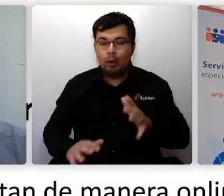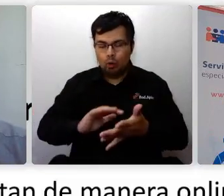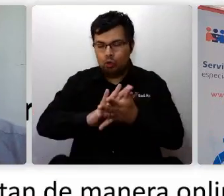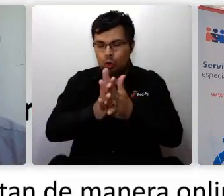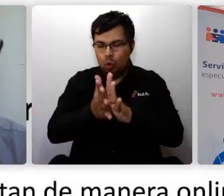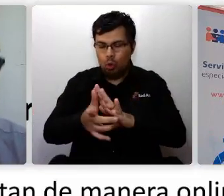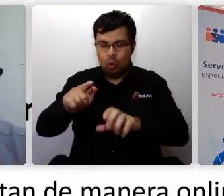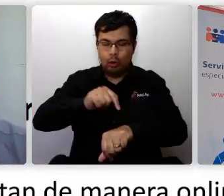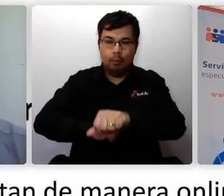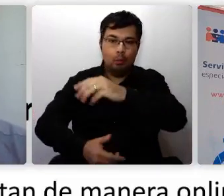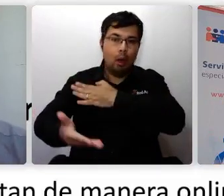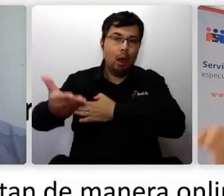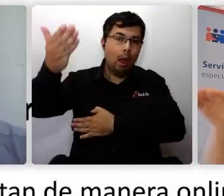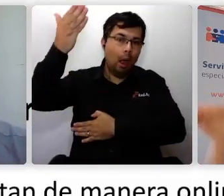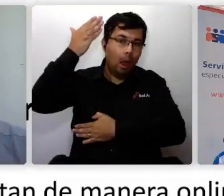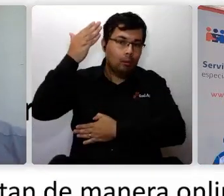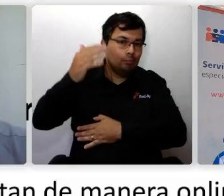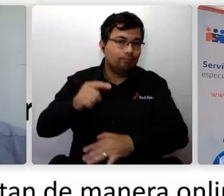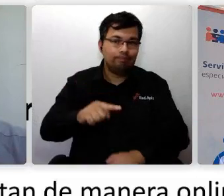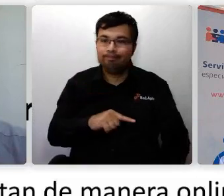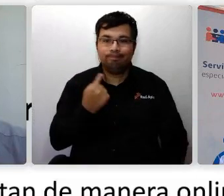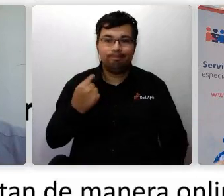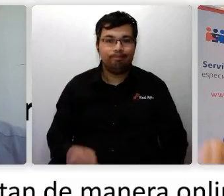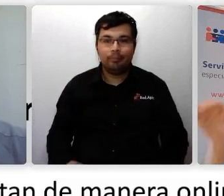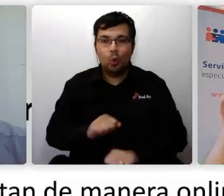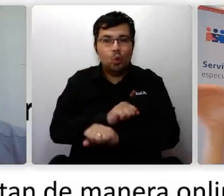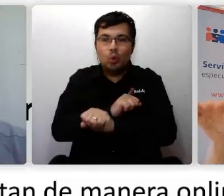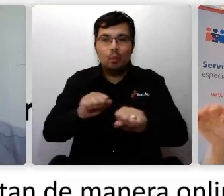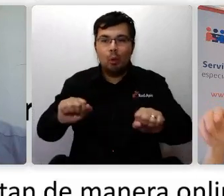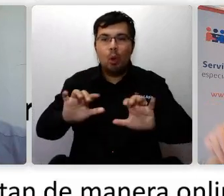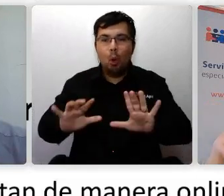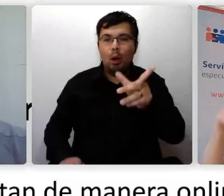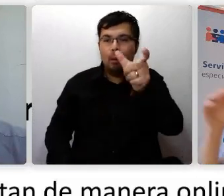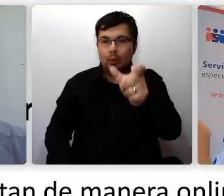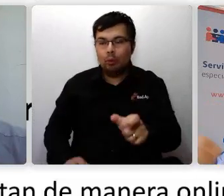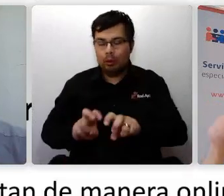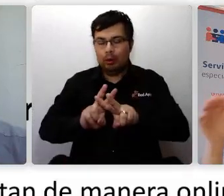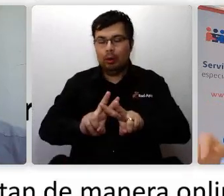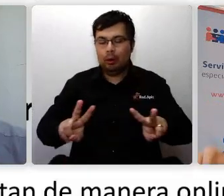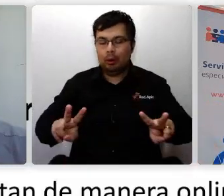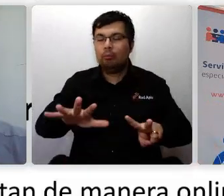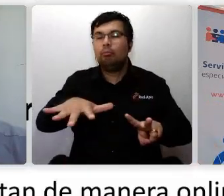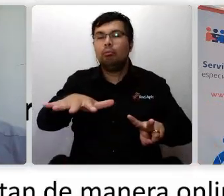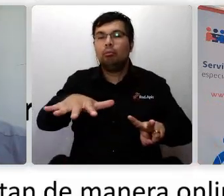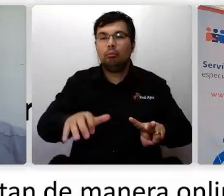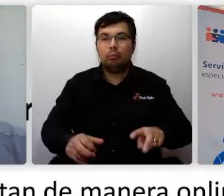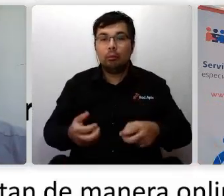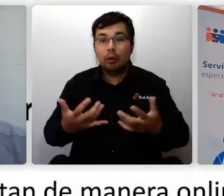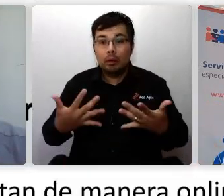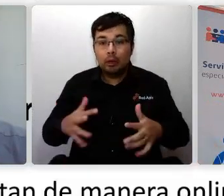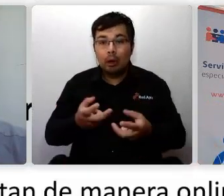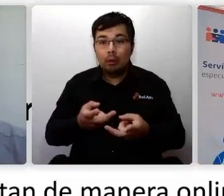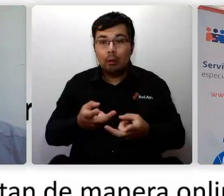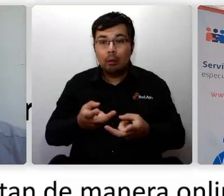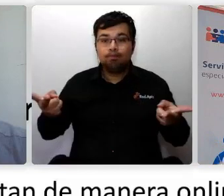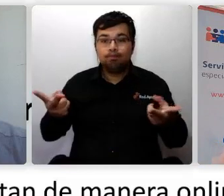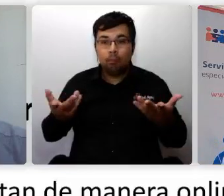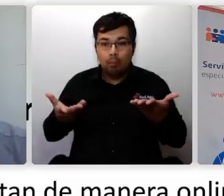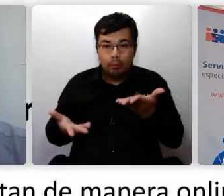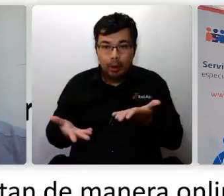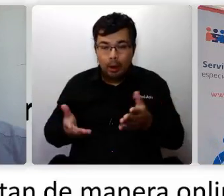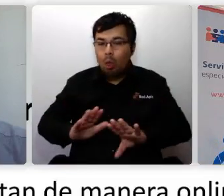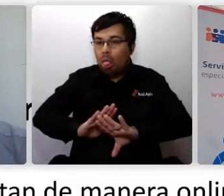prescritos y no hay nada que hacer. Por lo menos que quede tranquila de que según tal circular, según tal ley, ya no hay nada que hacer y quede tranquila. O